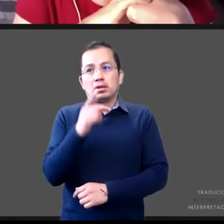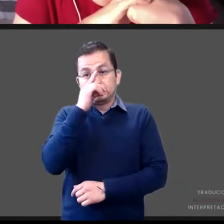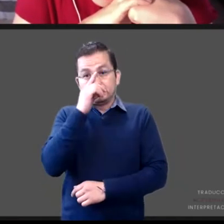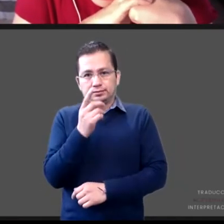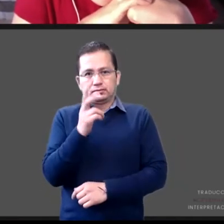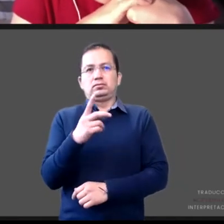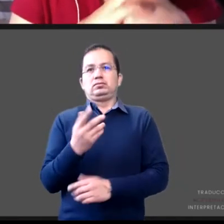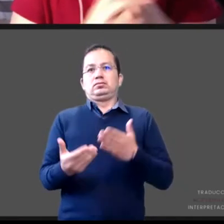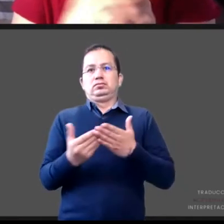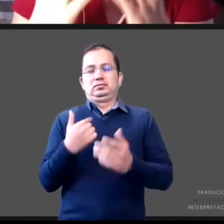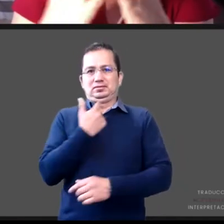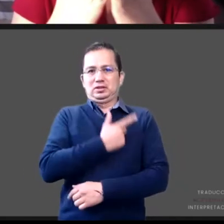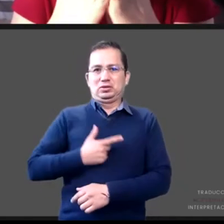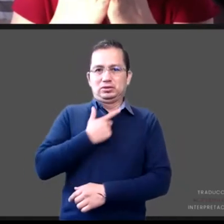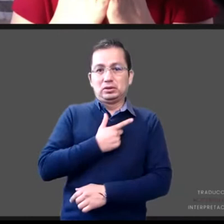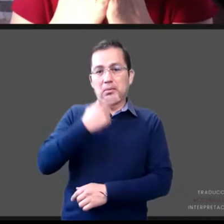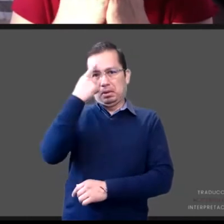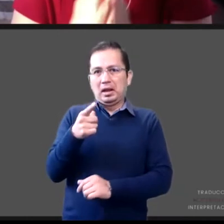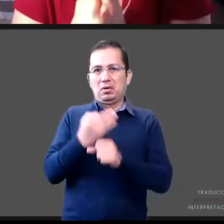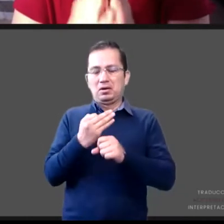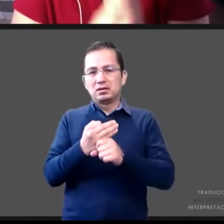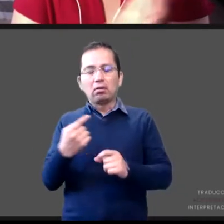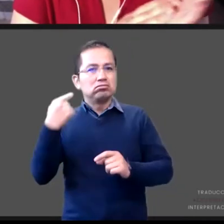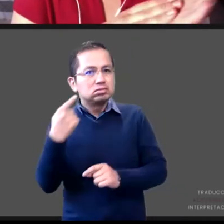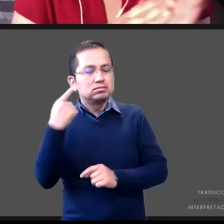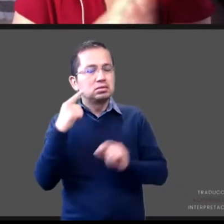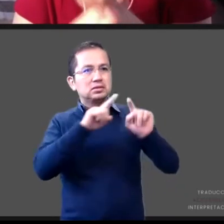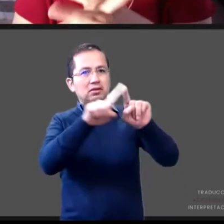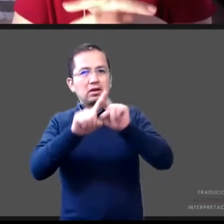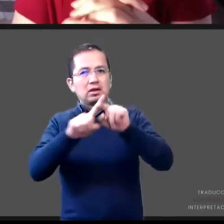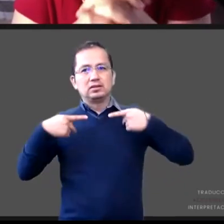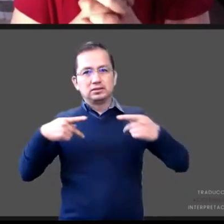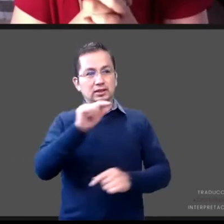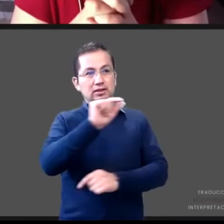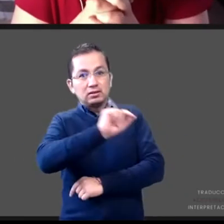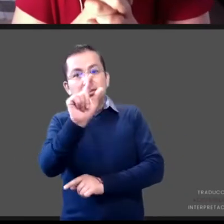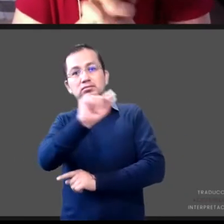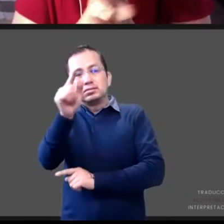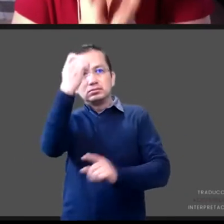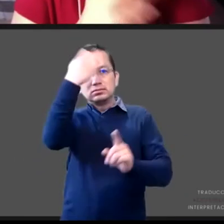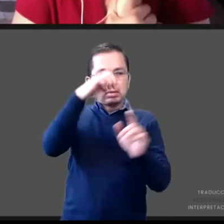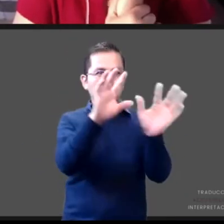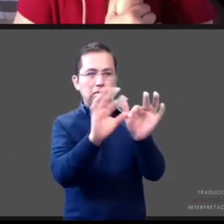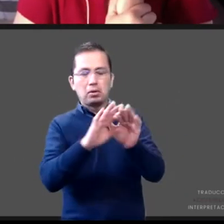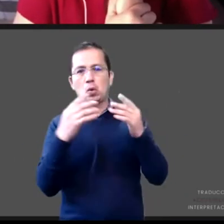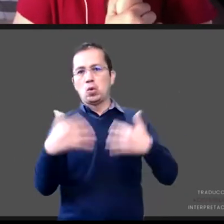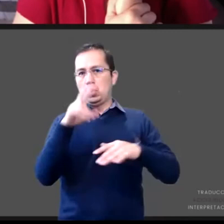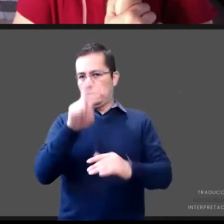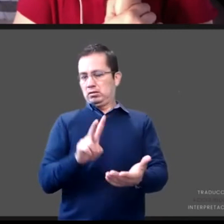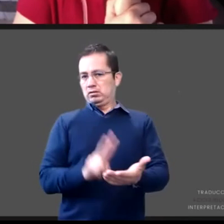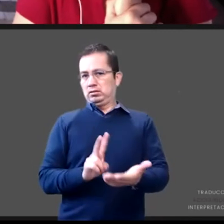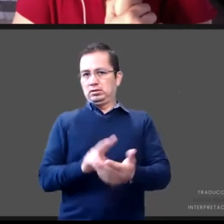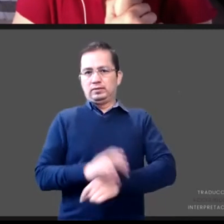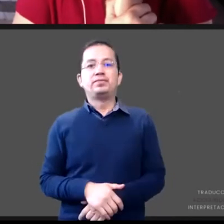tan profundas en torno a, pues, a las reflexiones que tenemos que hacer, pues, de la nueva realidad, ¿no? O sea, claramente creo que